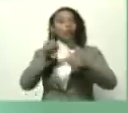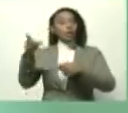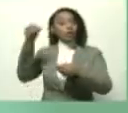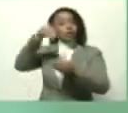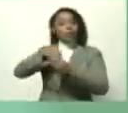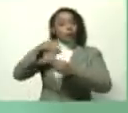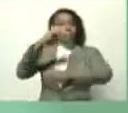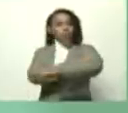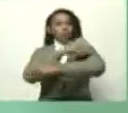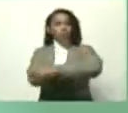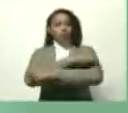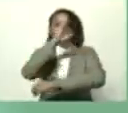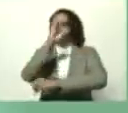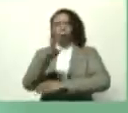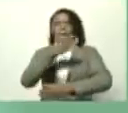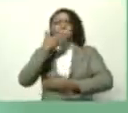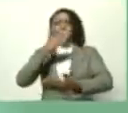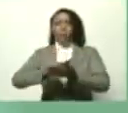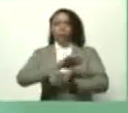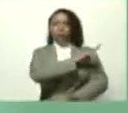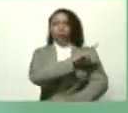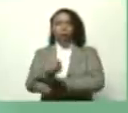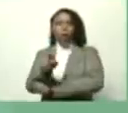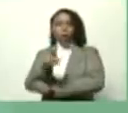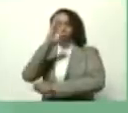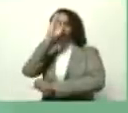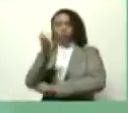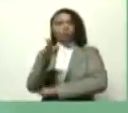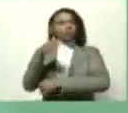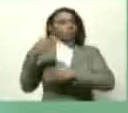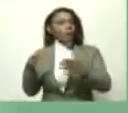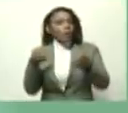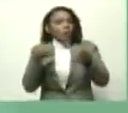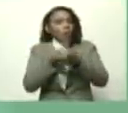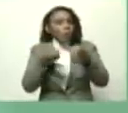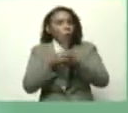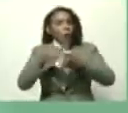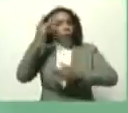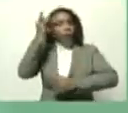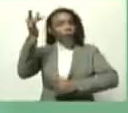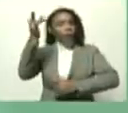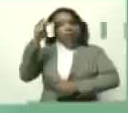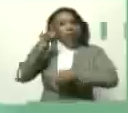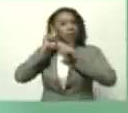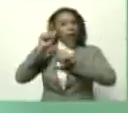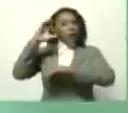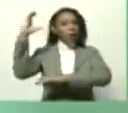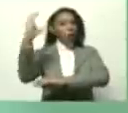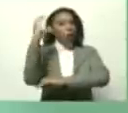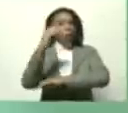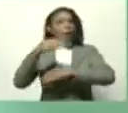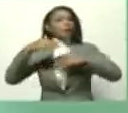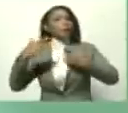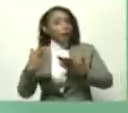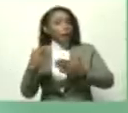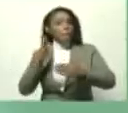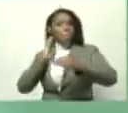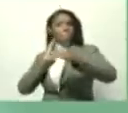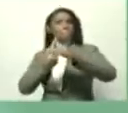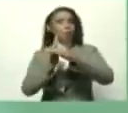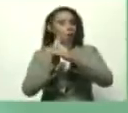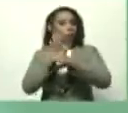ultraderecha y tenía una orden directa por parte de los organismos de inteligencia colombianos, que lo